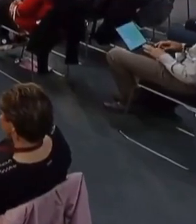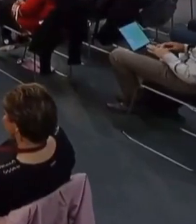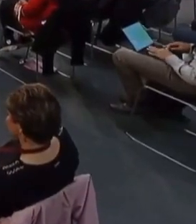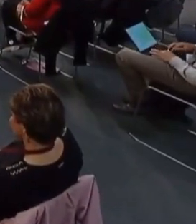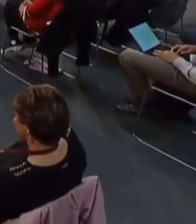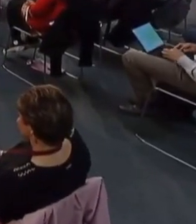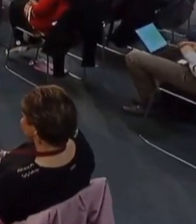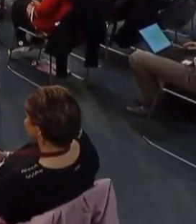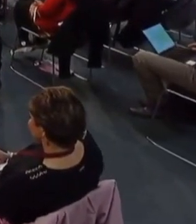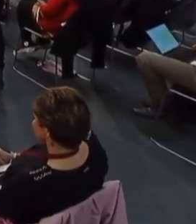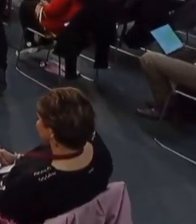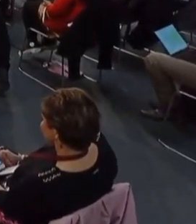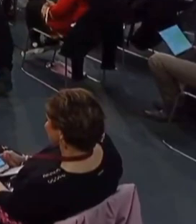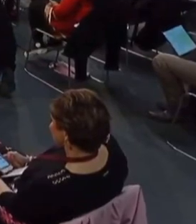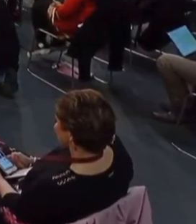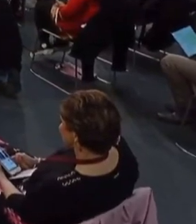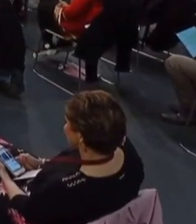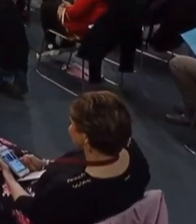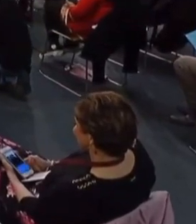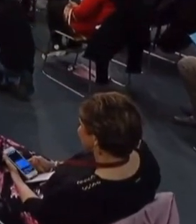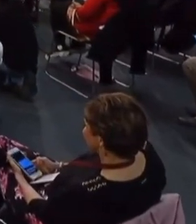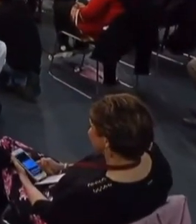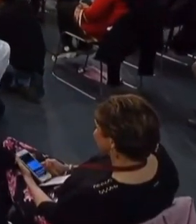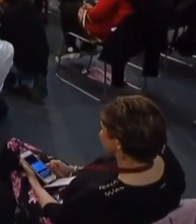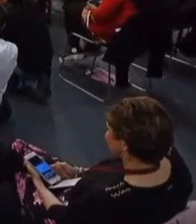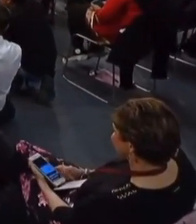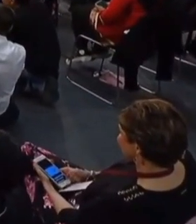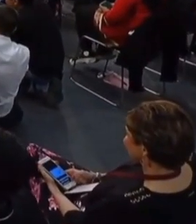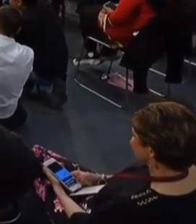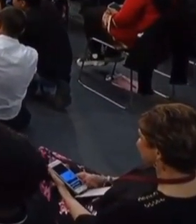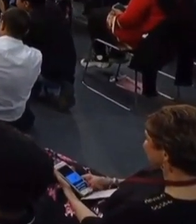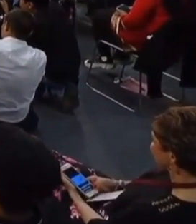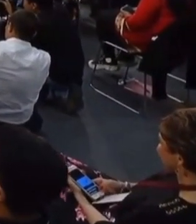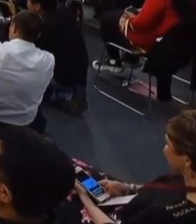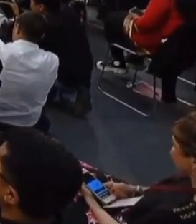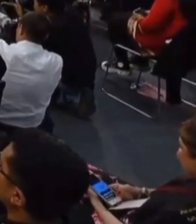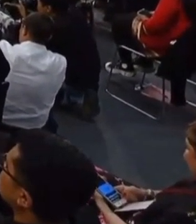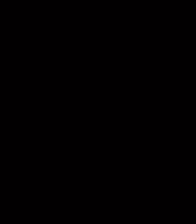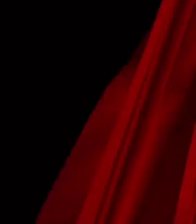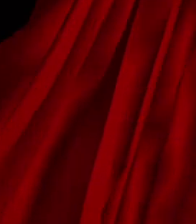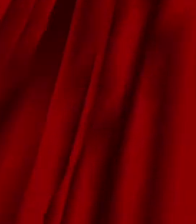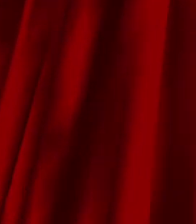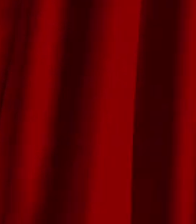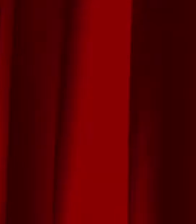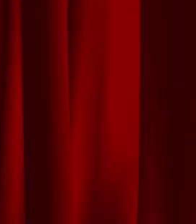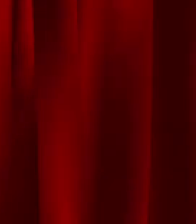Es que no sé la razón y metí el corazón en donde no debía.